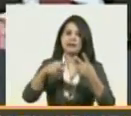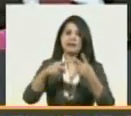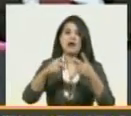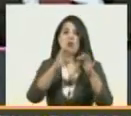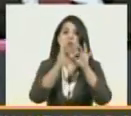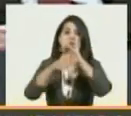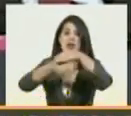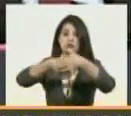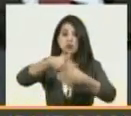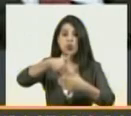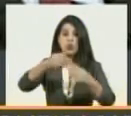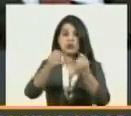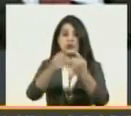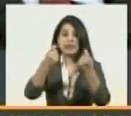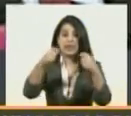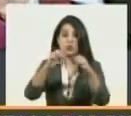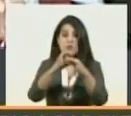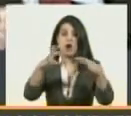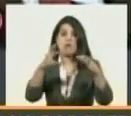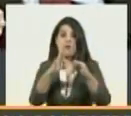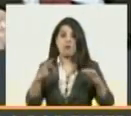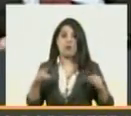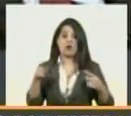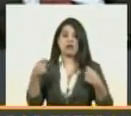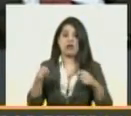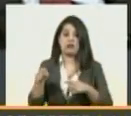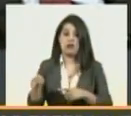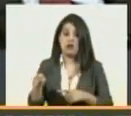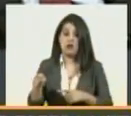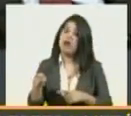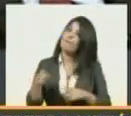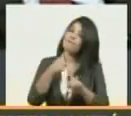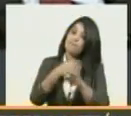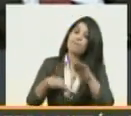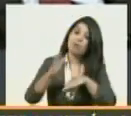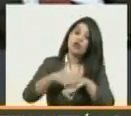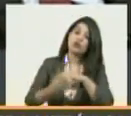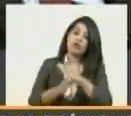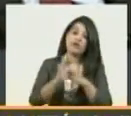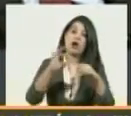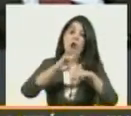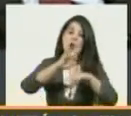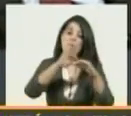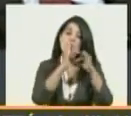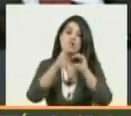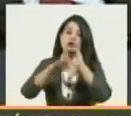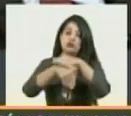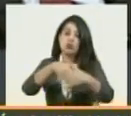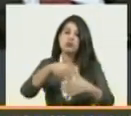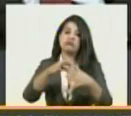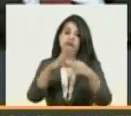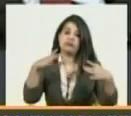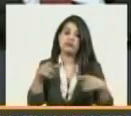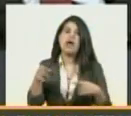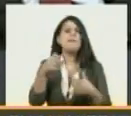UNASUR pretendida, porque todavía está UNASUR, con problemas, pero de